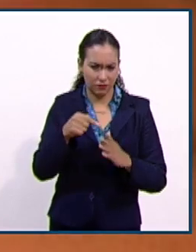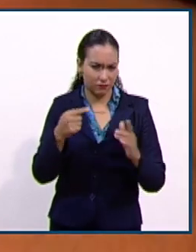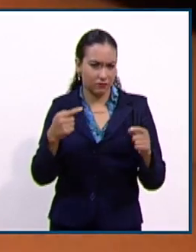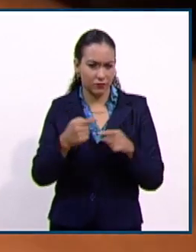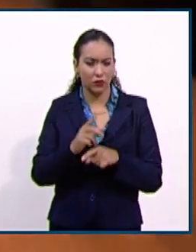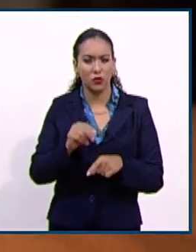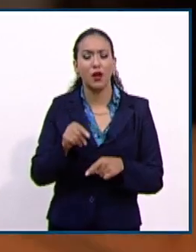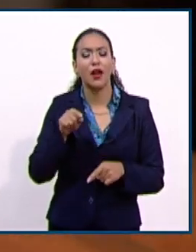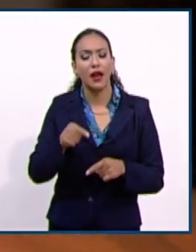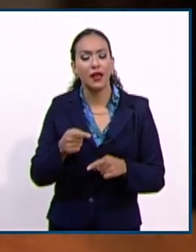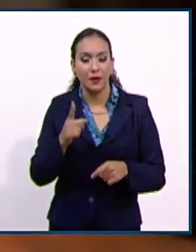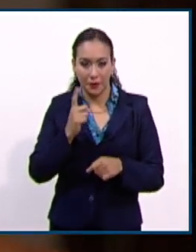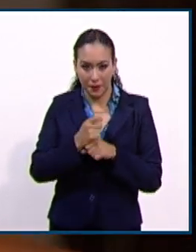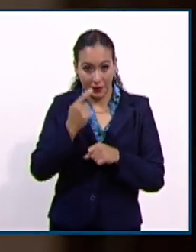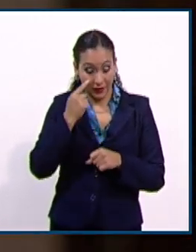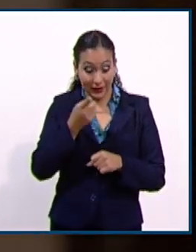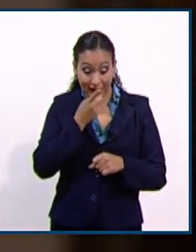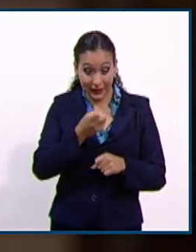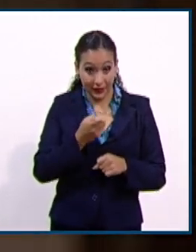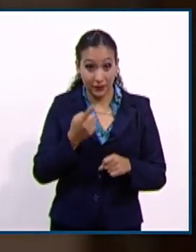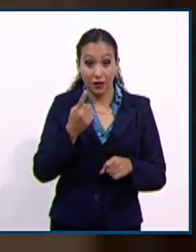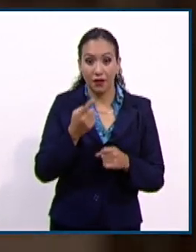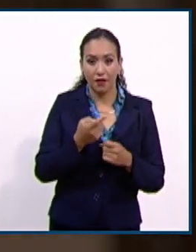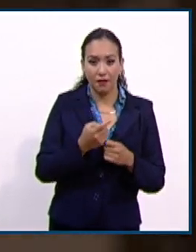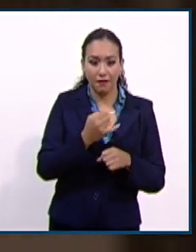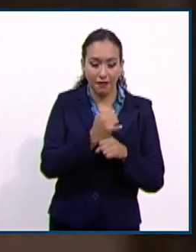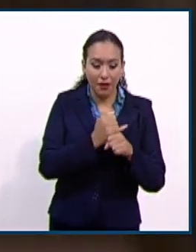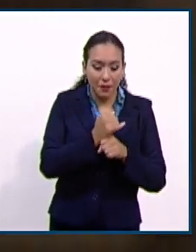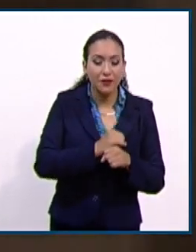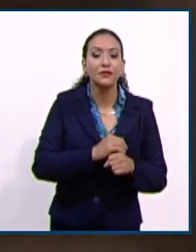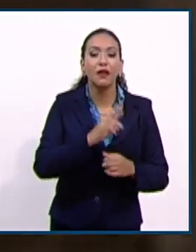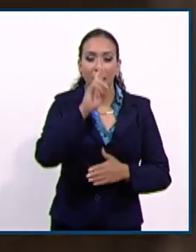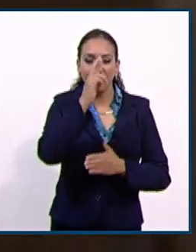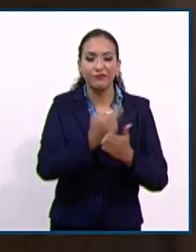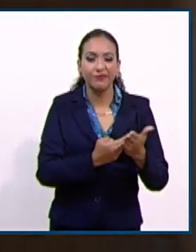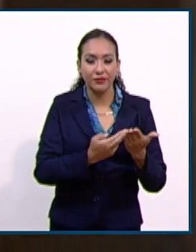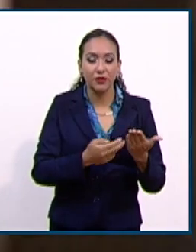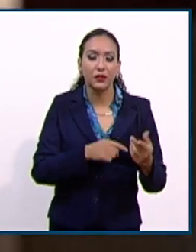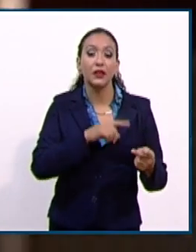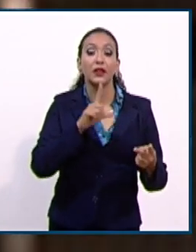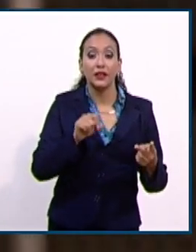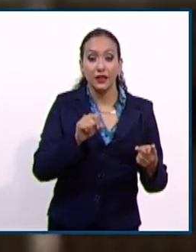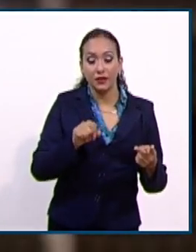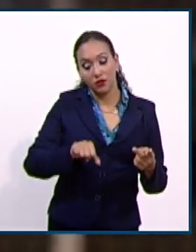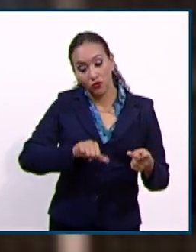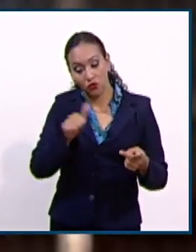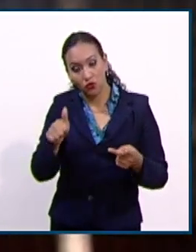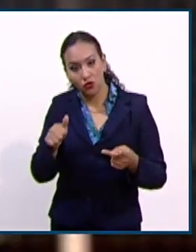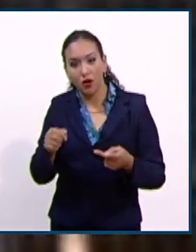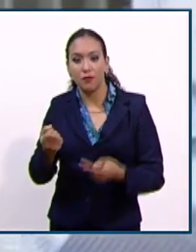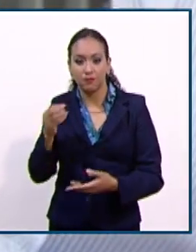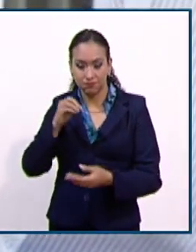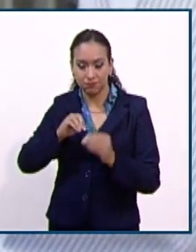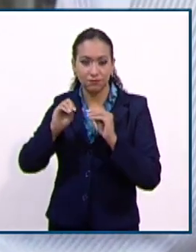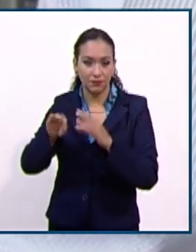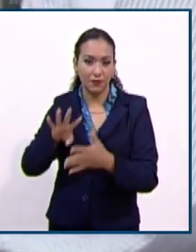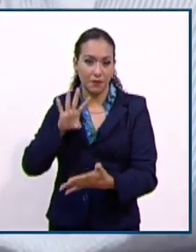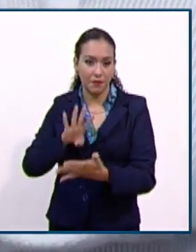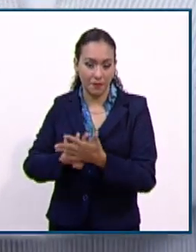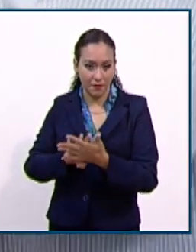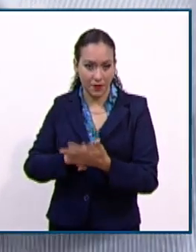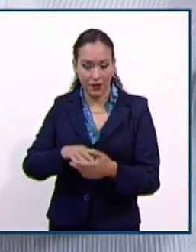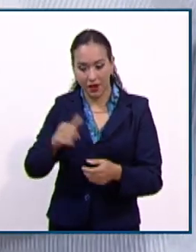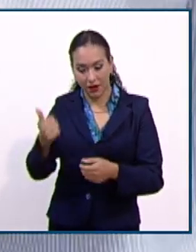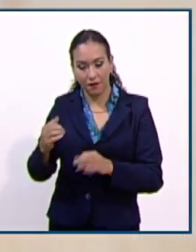obliga por un lado a investigar sobre la posible comisión de un delito y ejercer la acción penal ante la autoridad judicial, y por otro, la